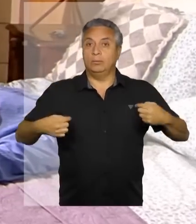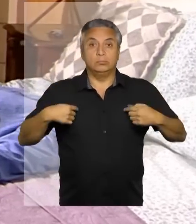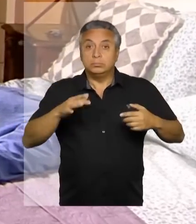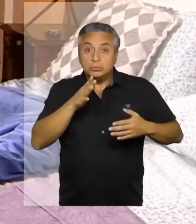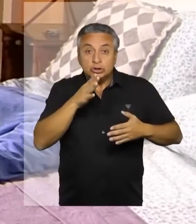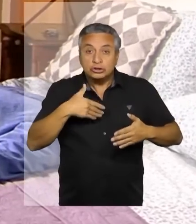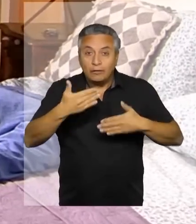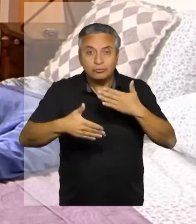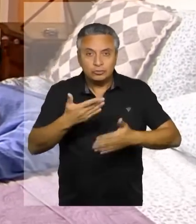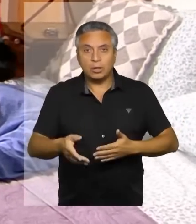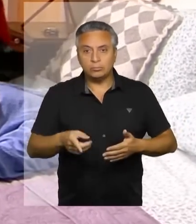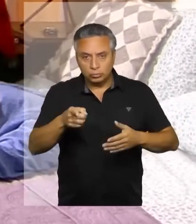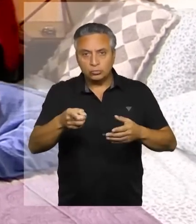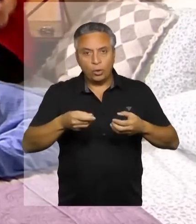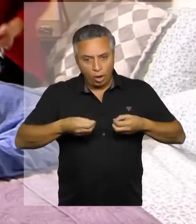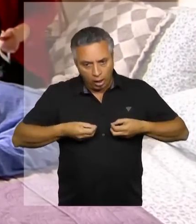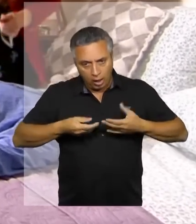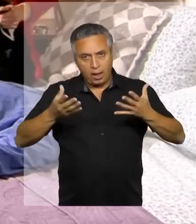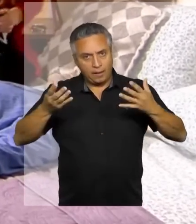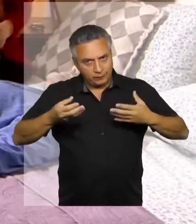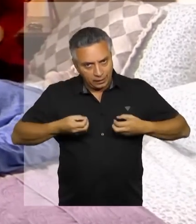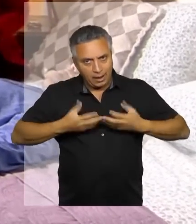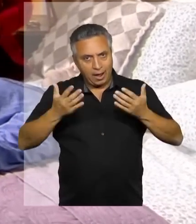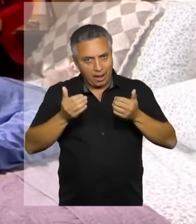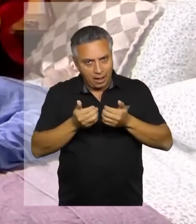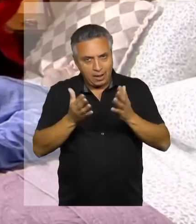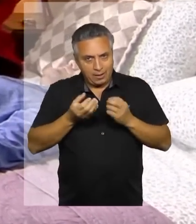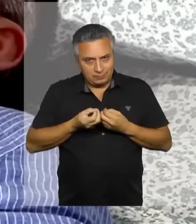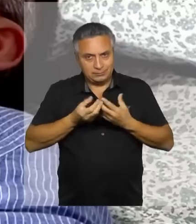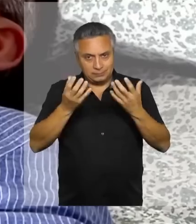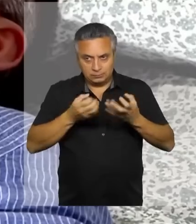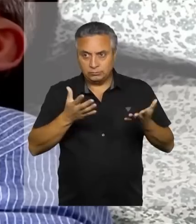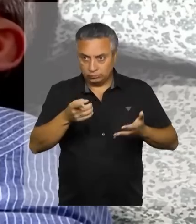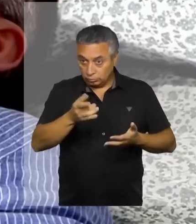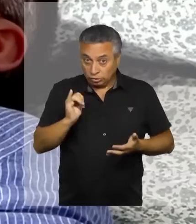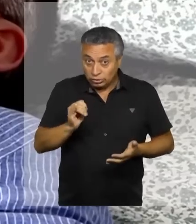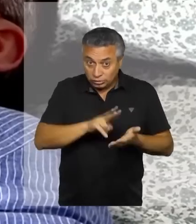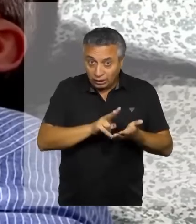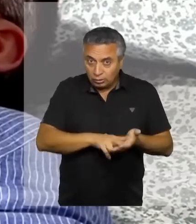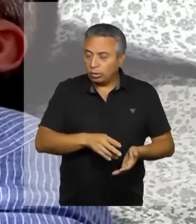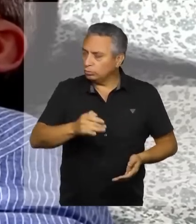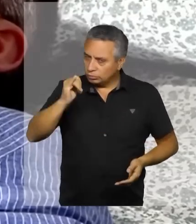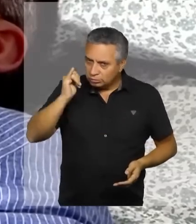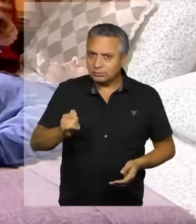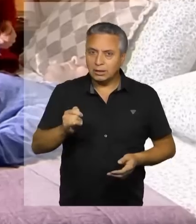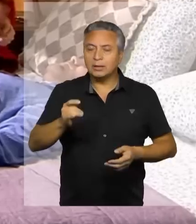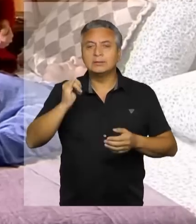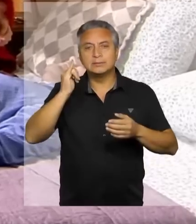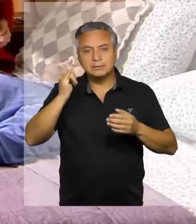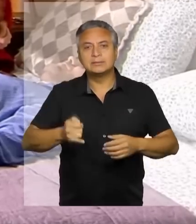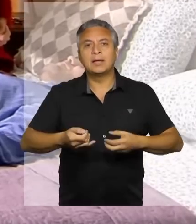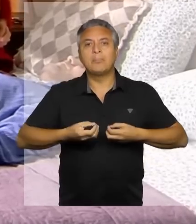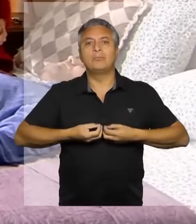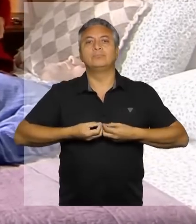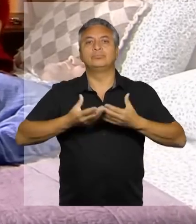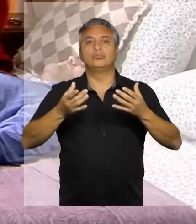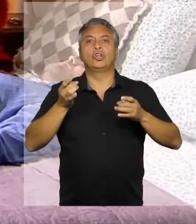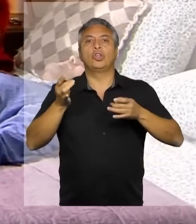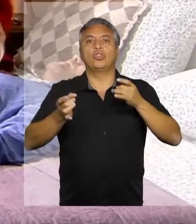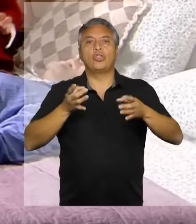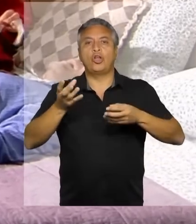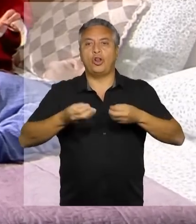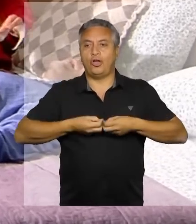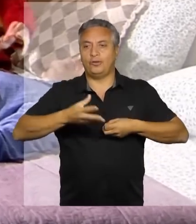Era porque estaba liberando algo, ¿cierto? Claro. Uno siempre libera, con el dolor libera